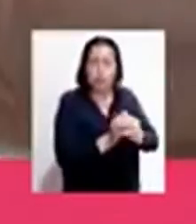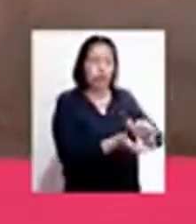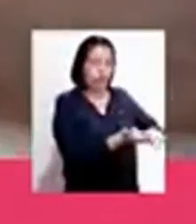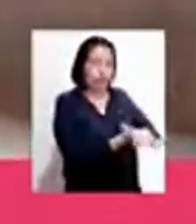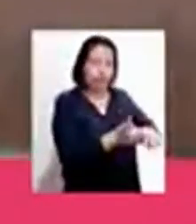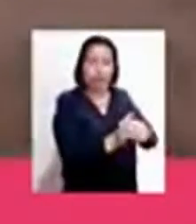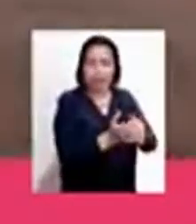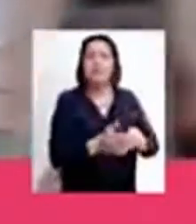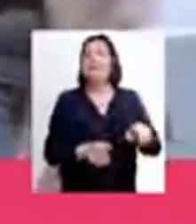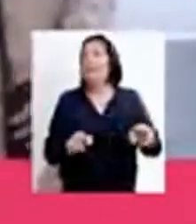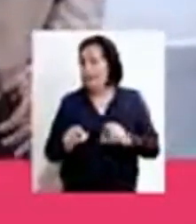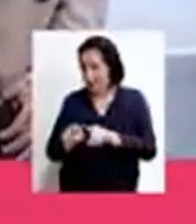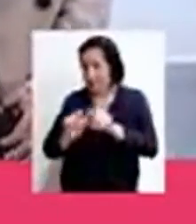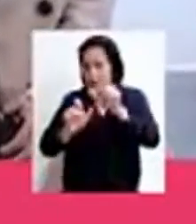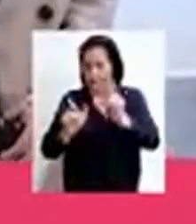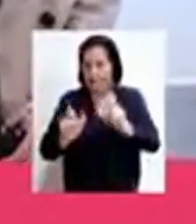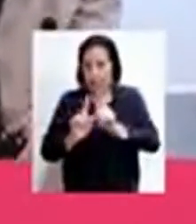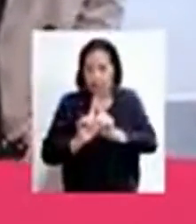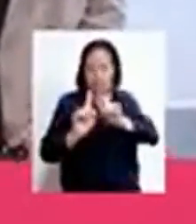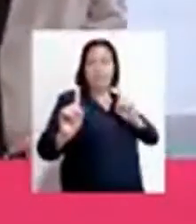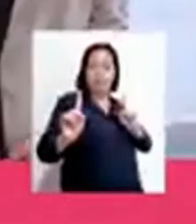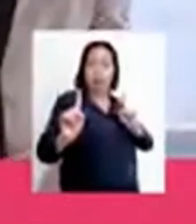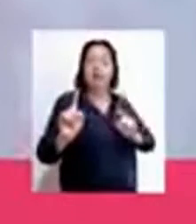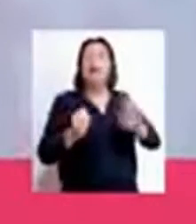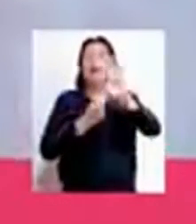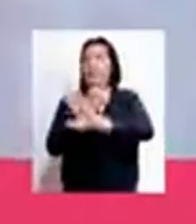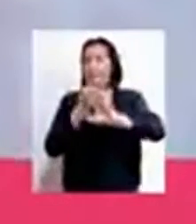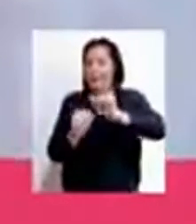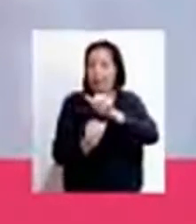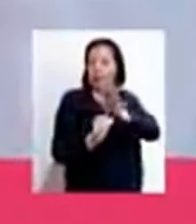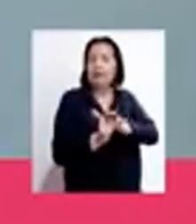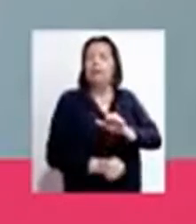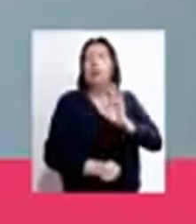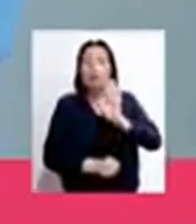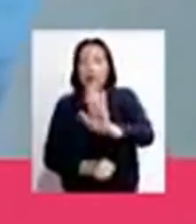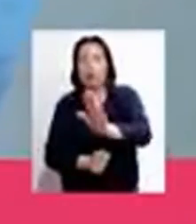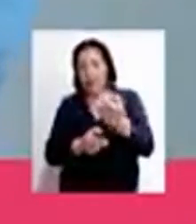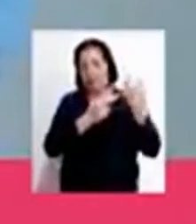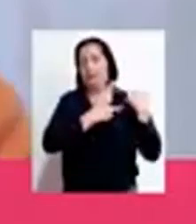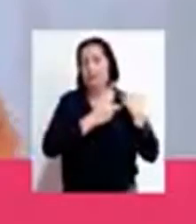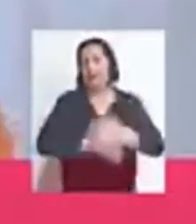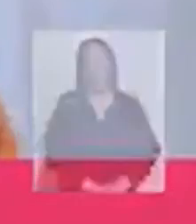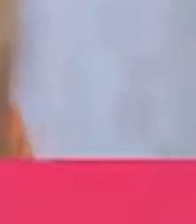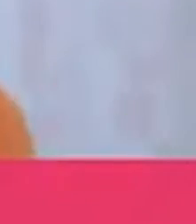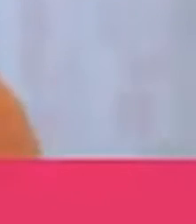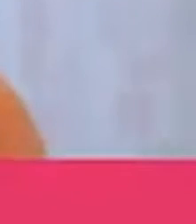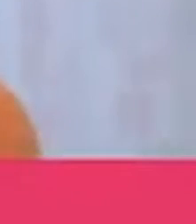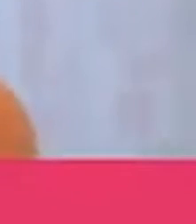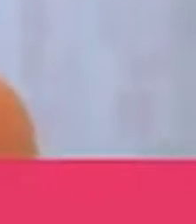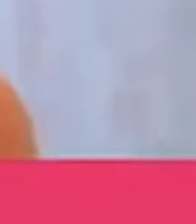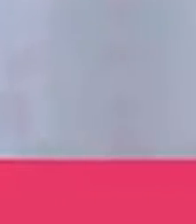jabón, además del distanciamiento social. Protegerte del coronavirus está en tus manos.